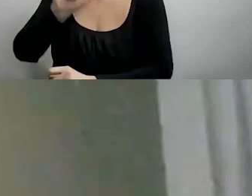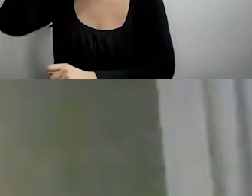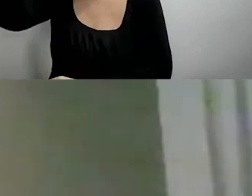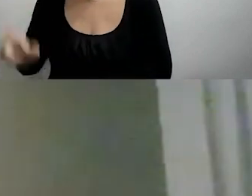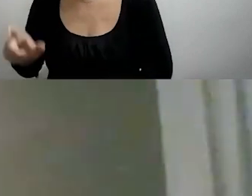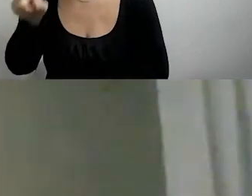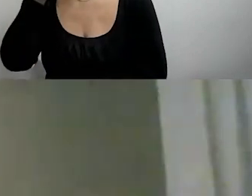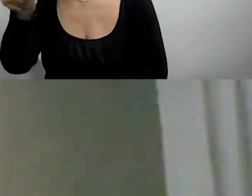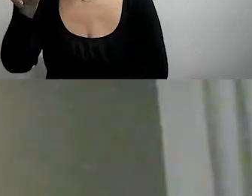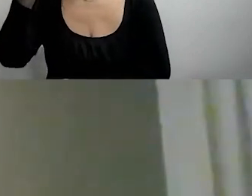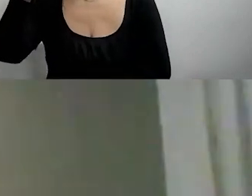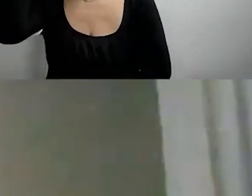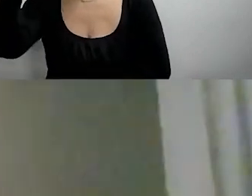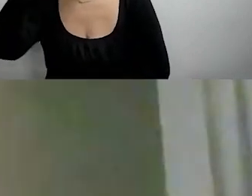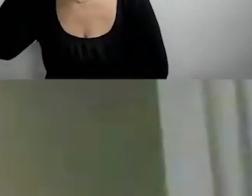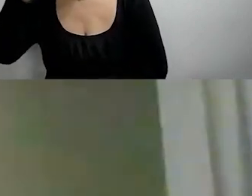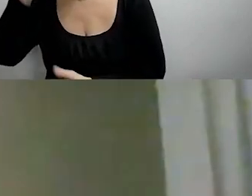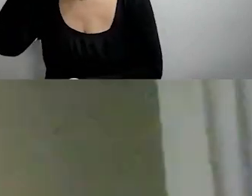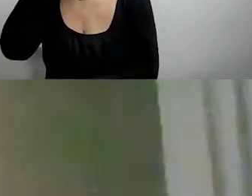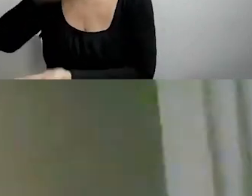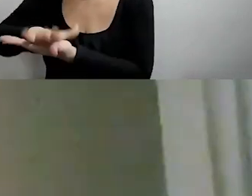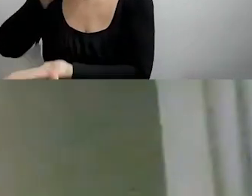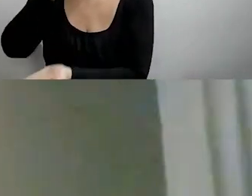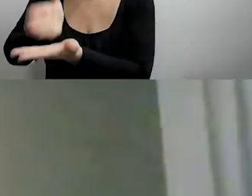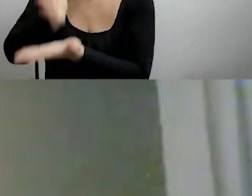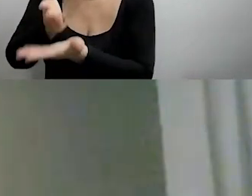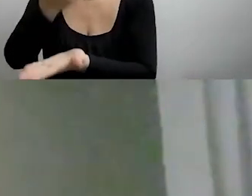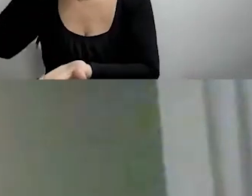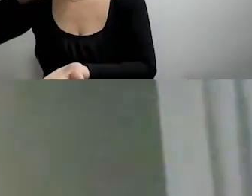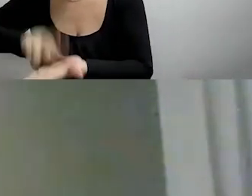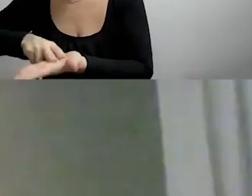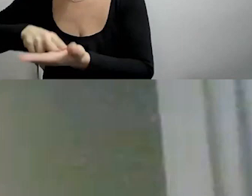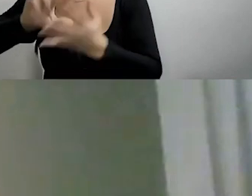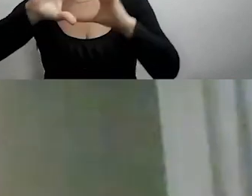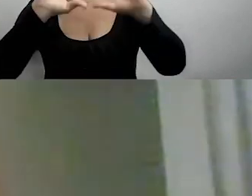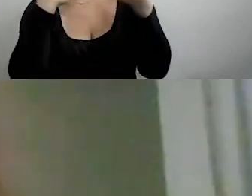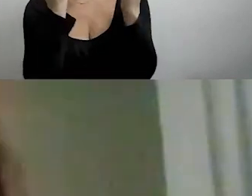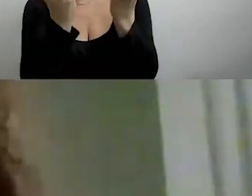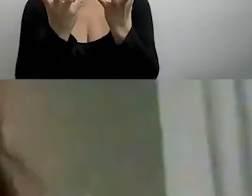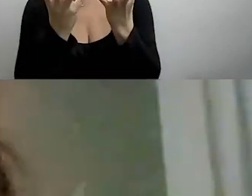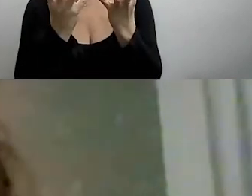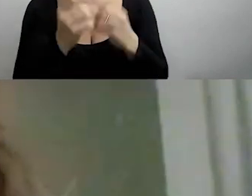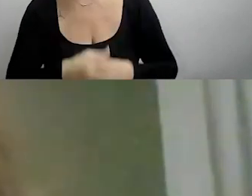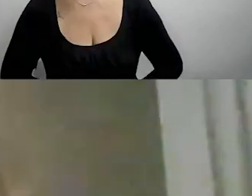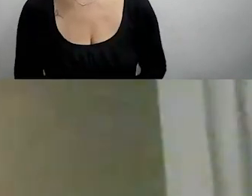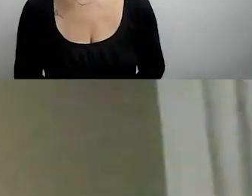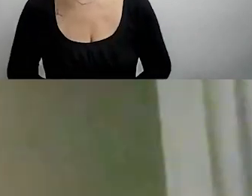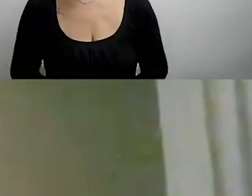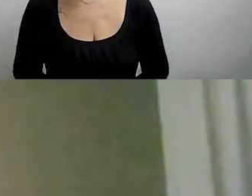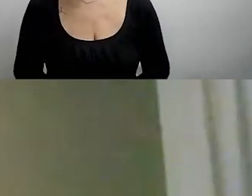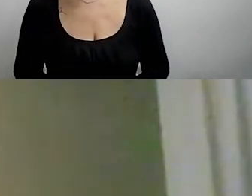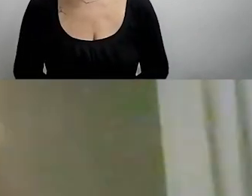al derecho a la tributación ambiental, que va a dar el contador, como dije recién, Ferrer Olivé.